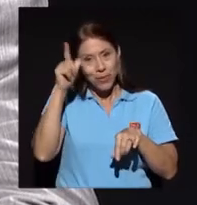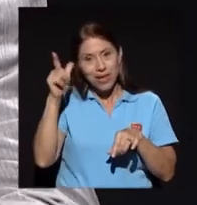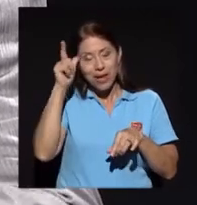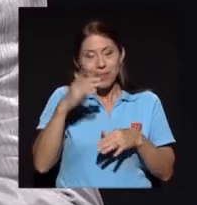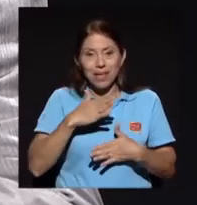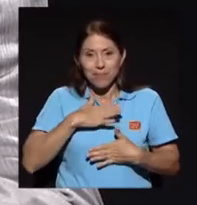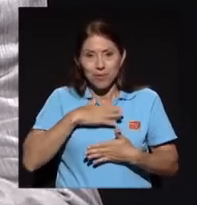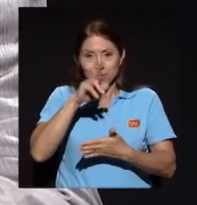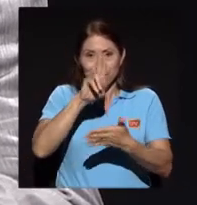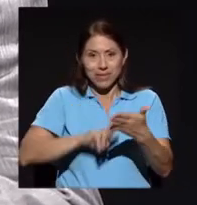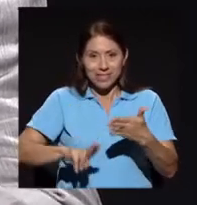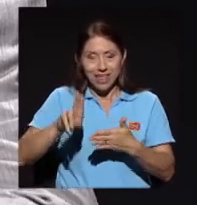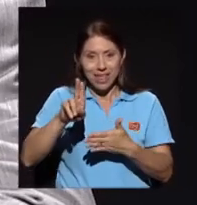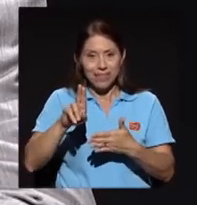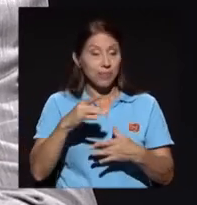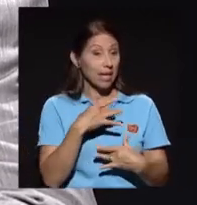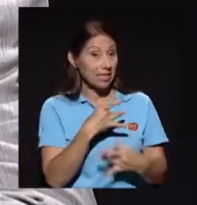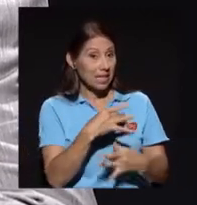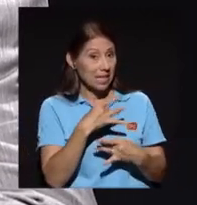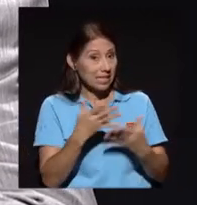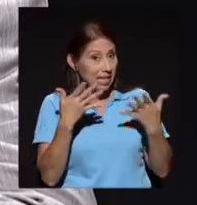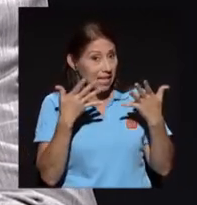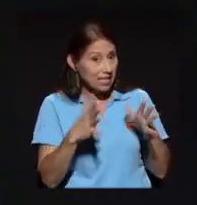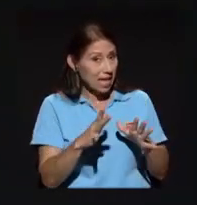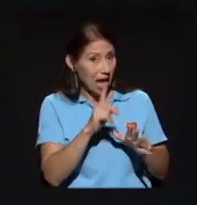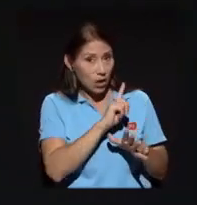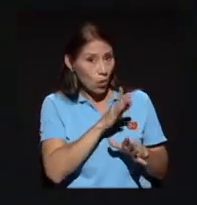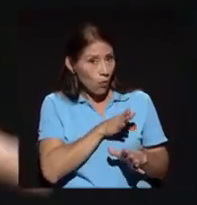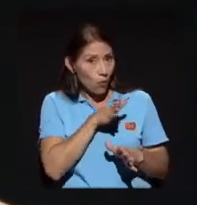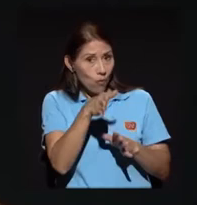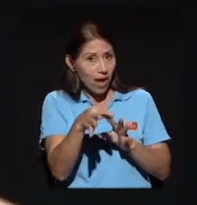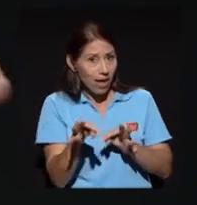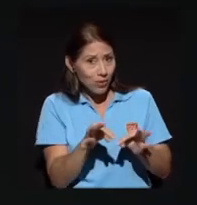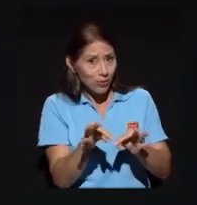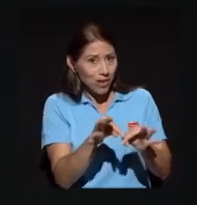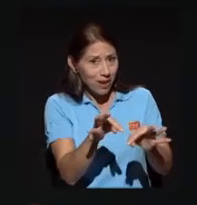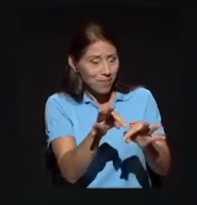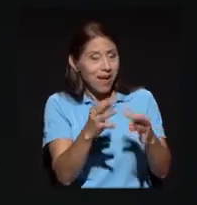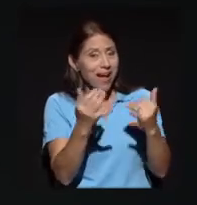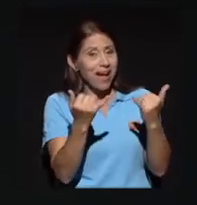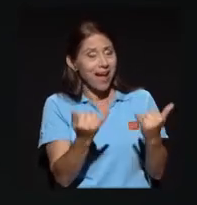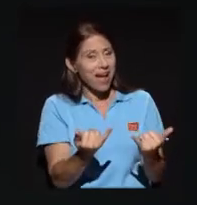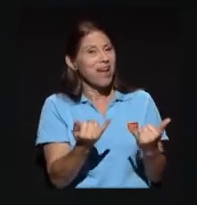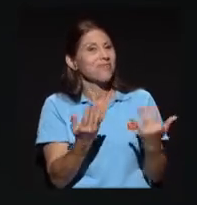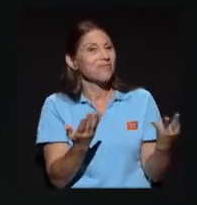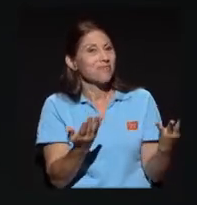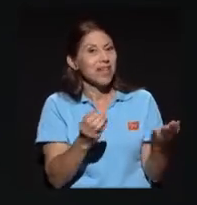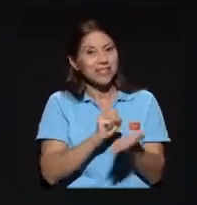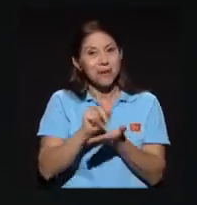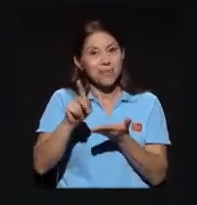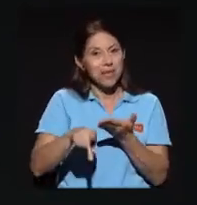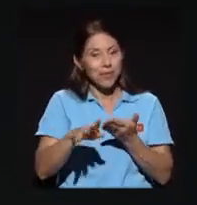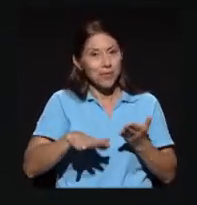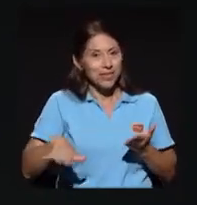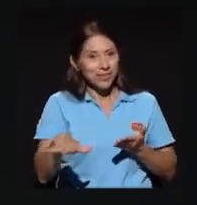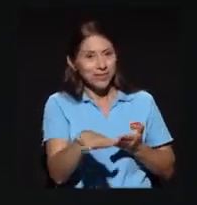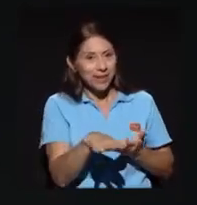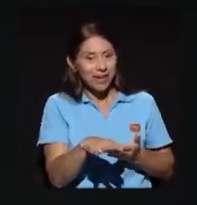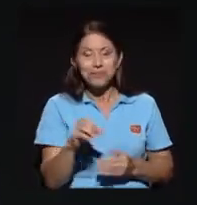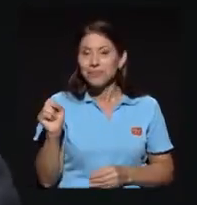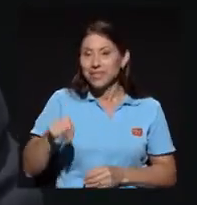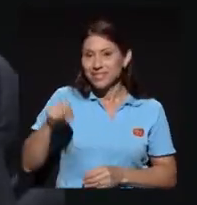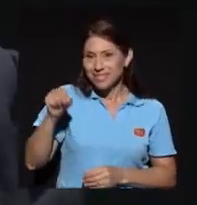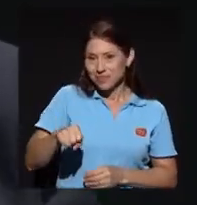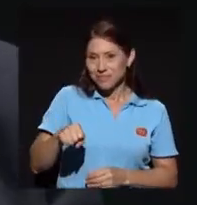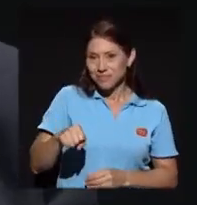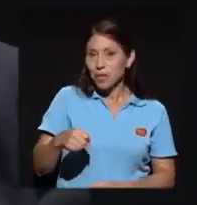y desde ahí he estado. Es interesante que ya no fue Turrialba su terruño, sino fue San Pedro Montes de Oca. Sí, he